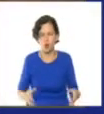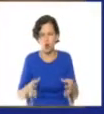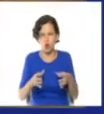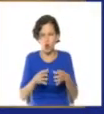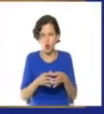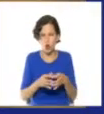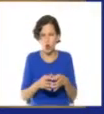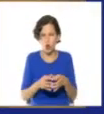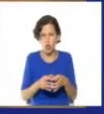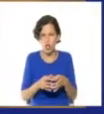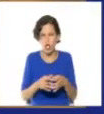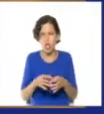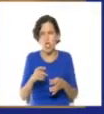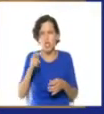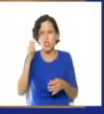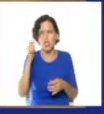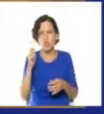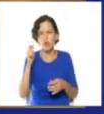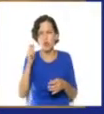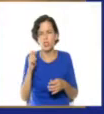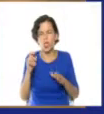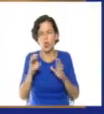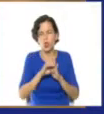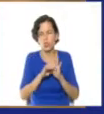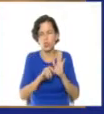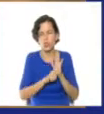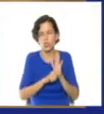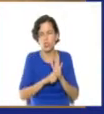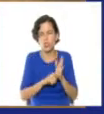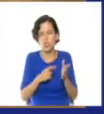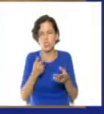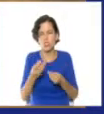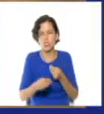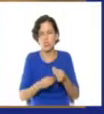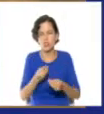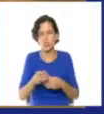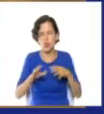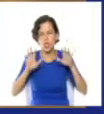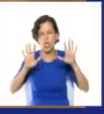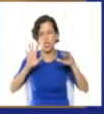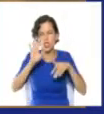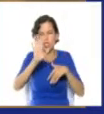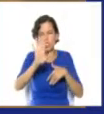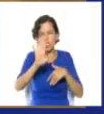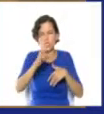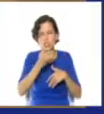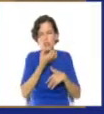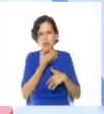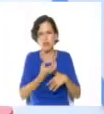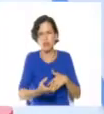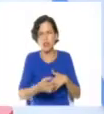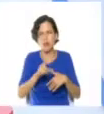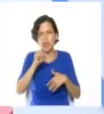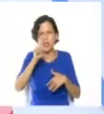de constituyentes, y esta constitución fue promulgada el 15 de diciembre de